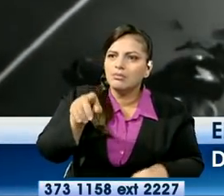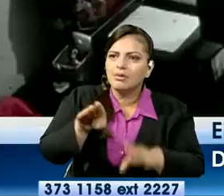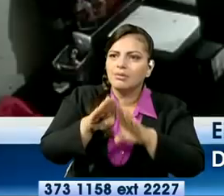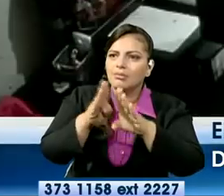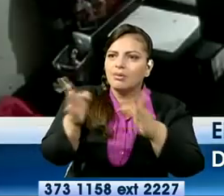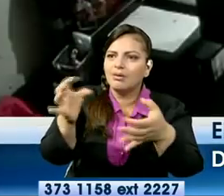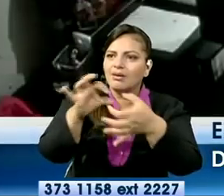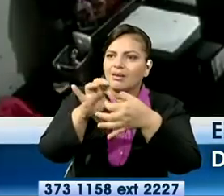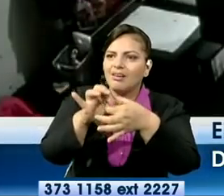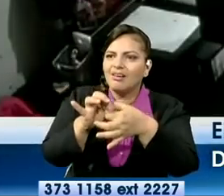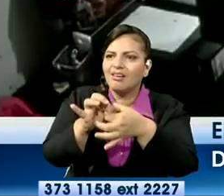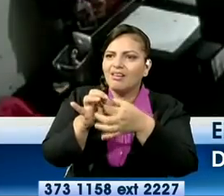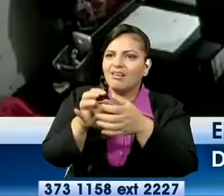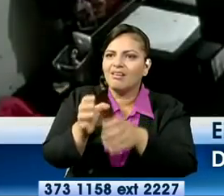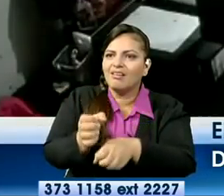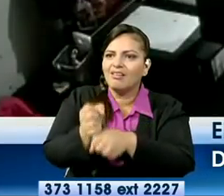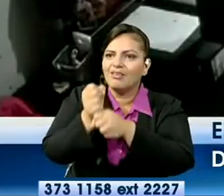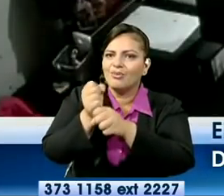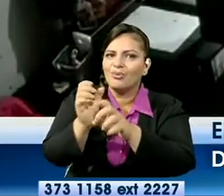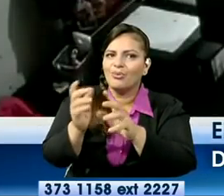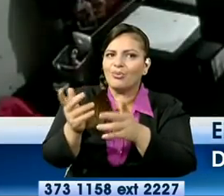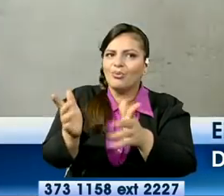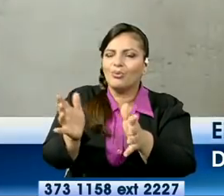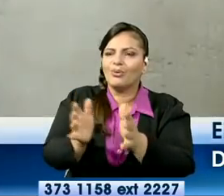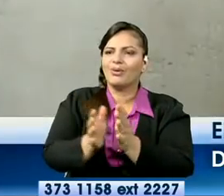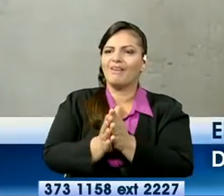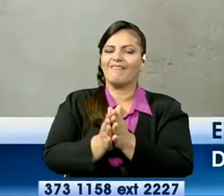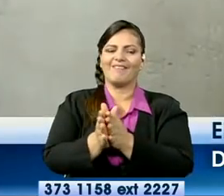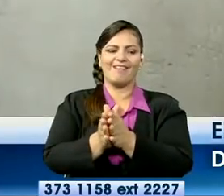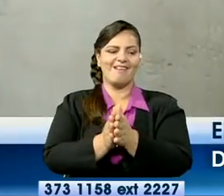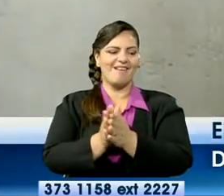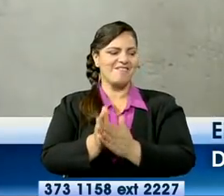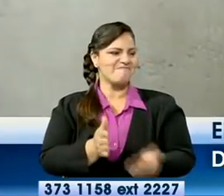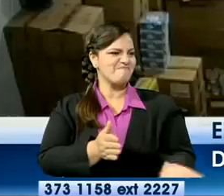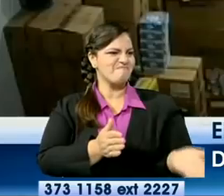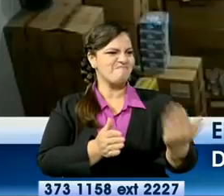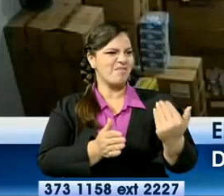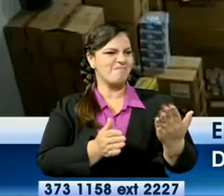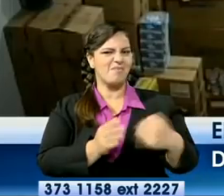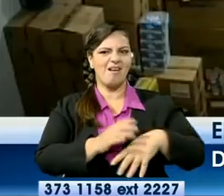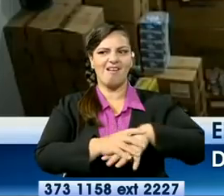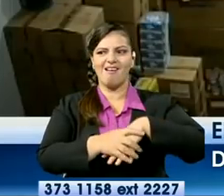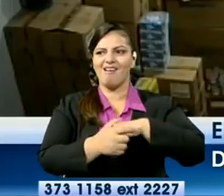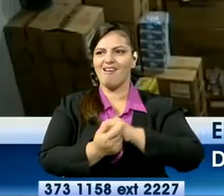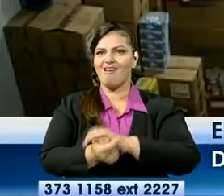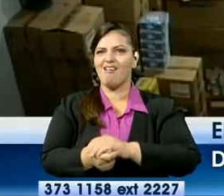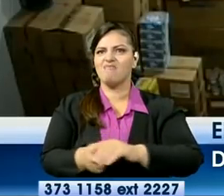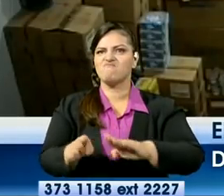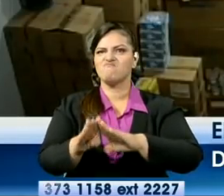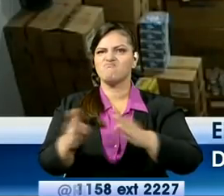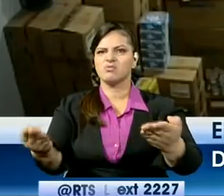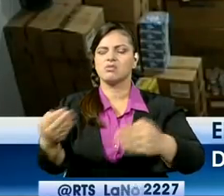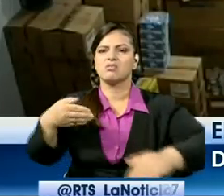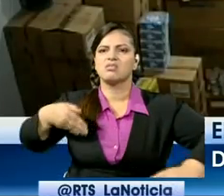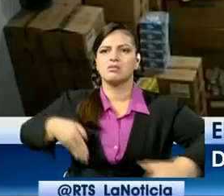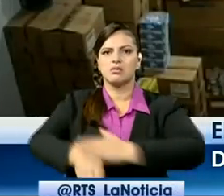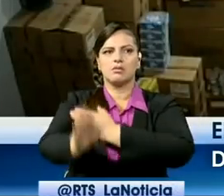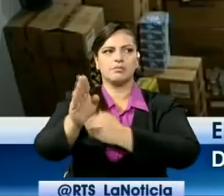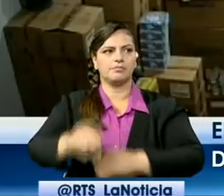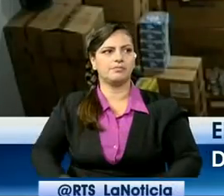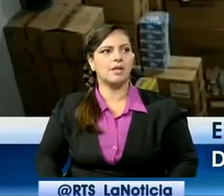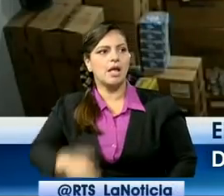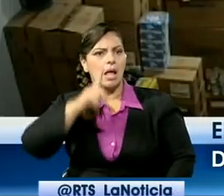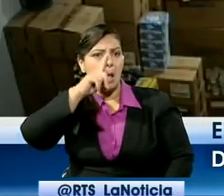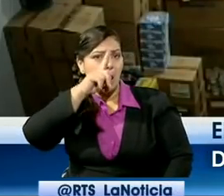pues nos amedrentaron y se fueron llevando el dinero del trabajo del día. Momentos de terror vivieron quienes laboraban a esa